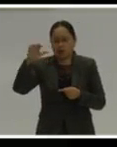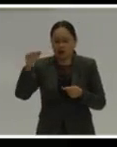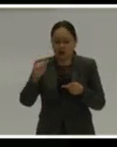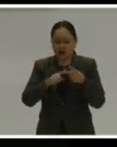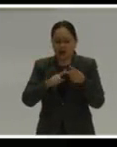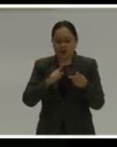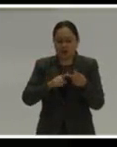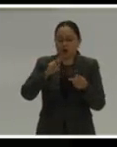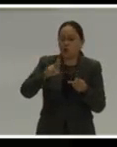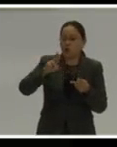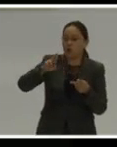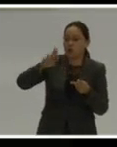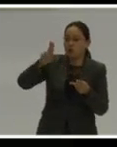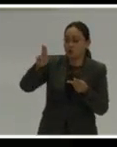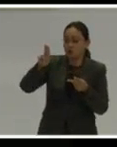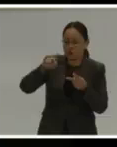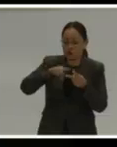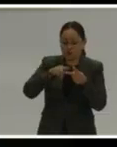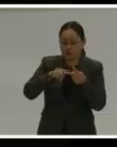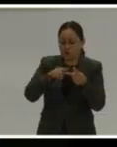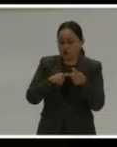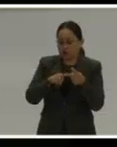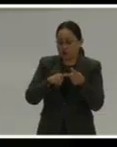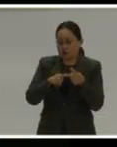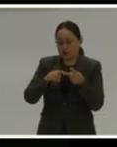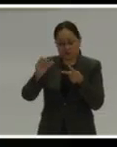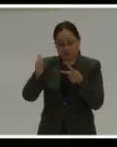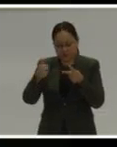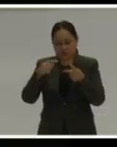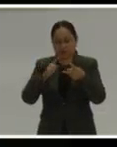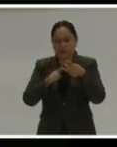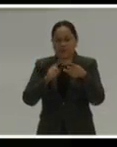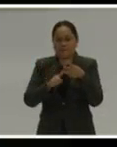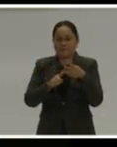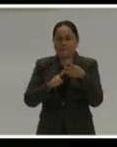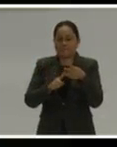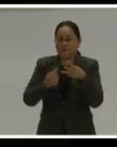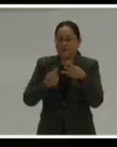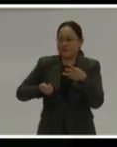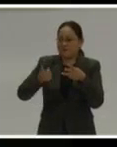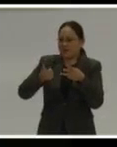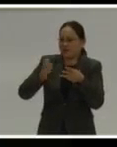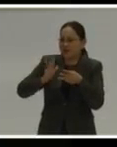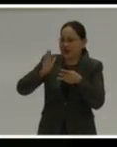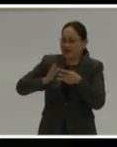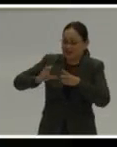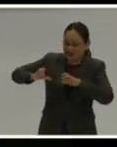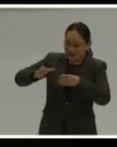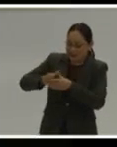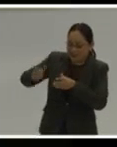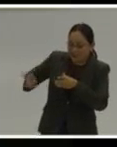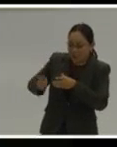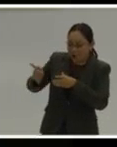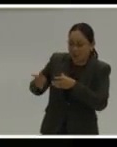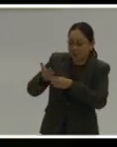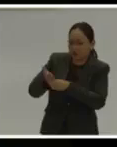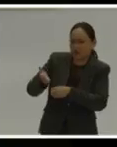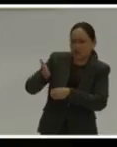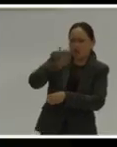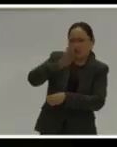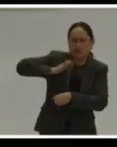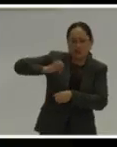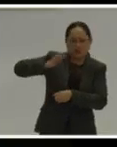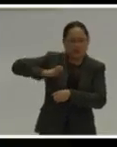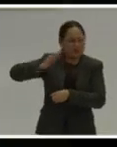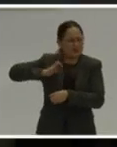Uru, que no son ni aymaras, ni quechua, ni guasón, nación, primeras naciones, las naciones más antiguas, precolombinas,